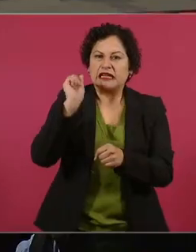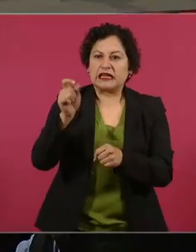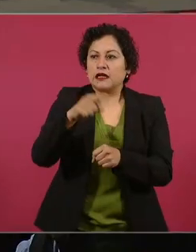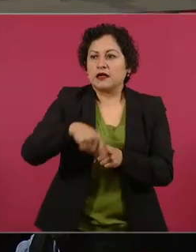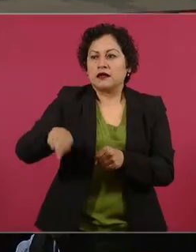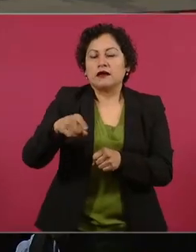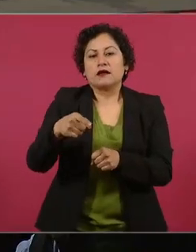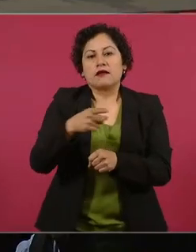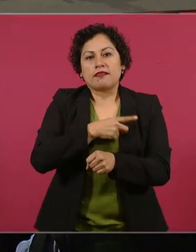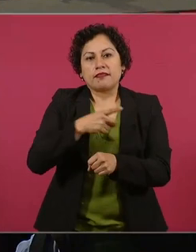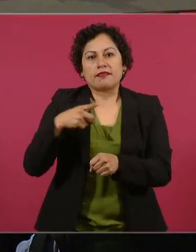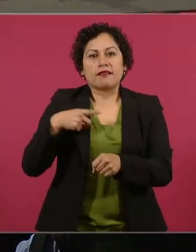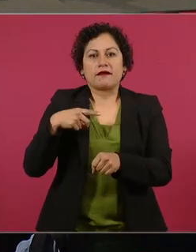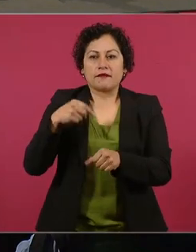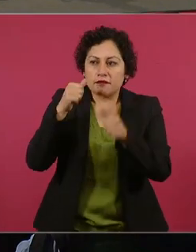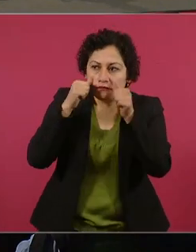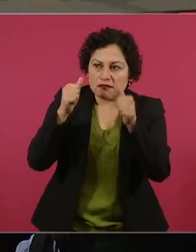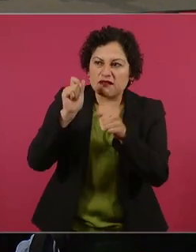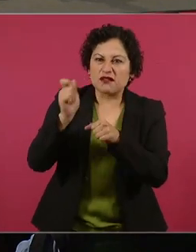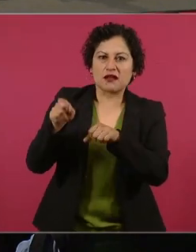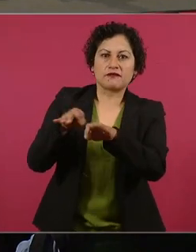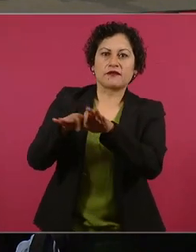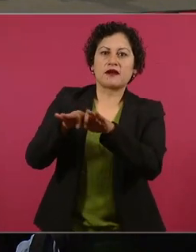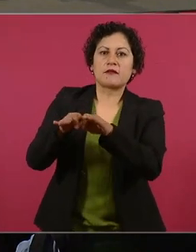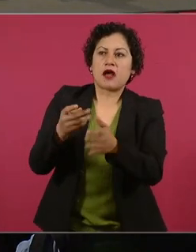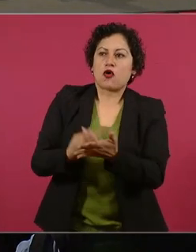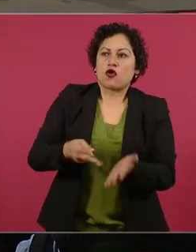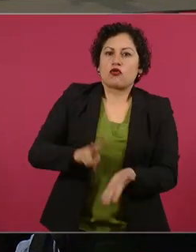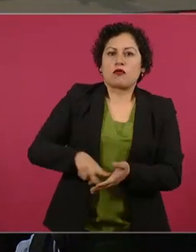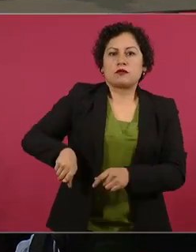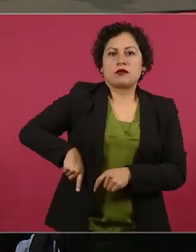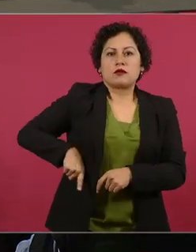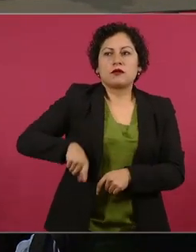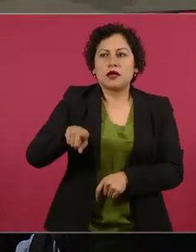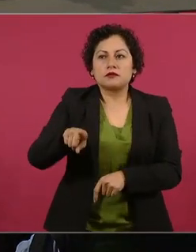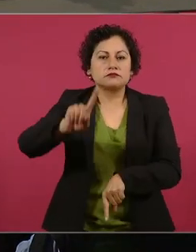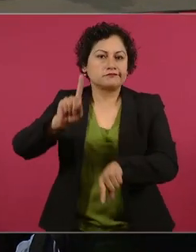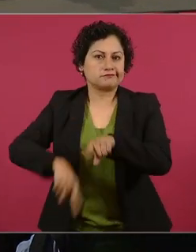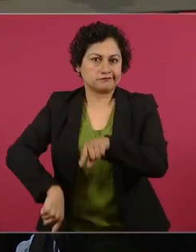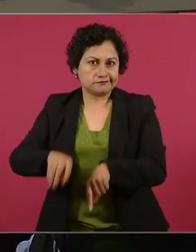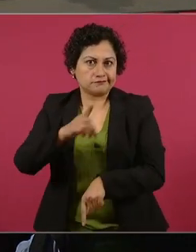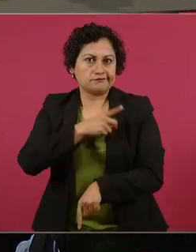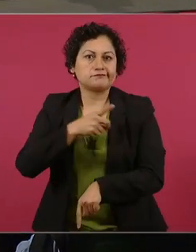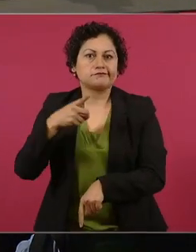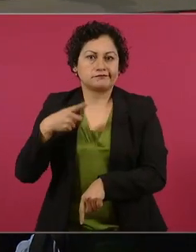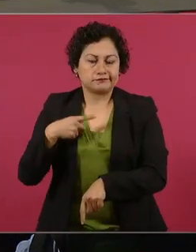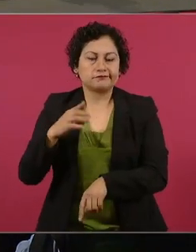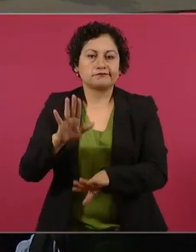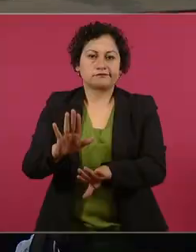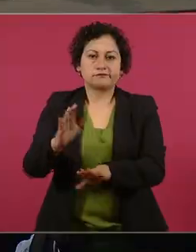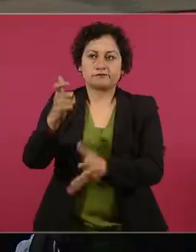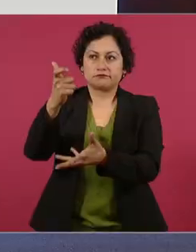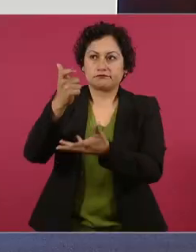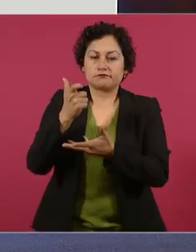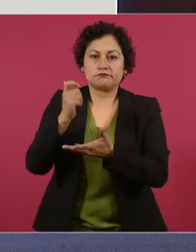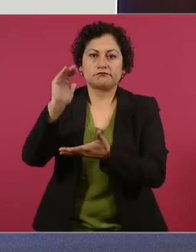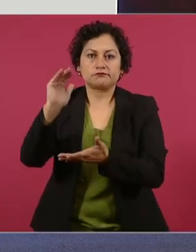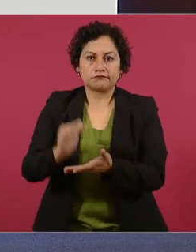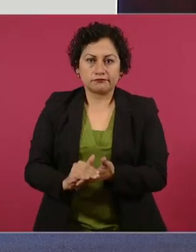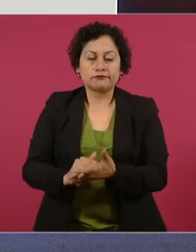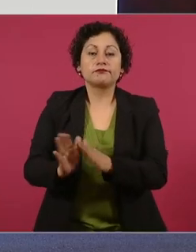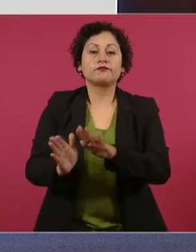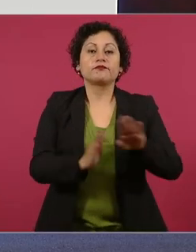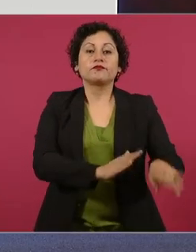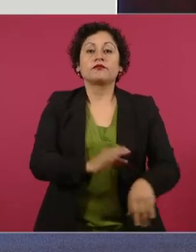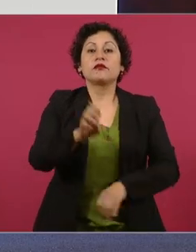estos órganos, entre comillas, autónomos. 25% de las utilidades que generen las